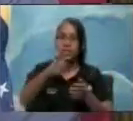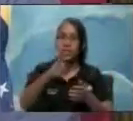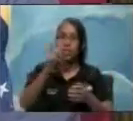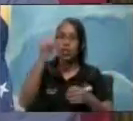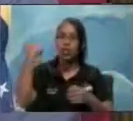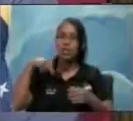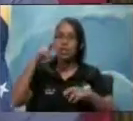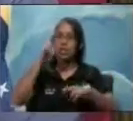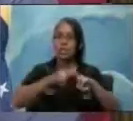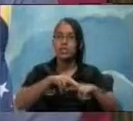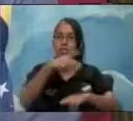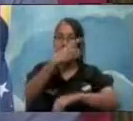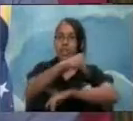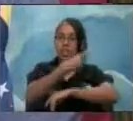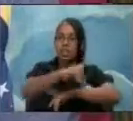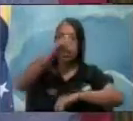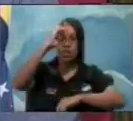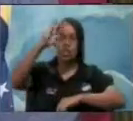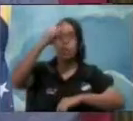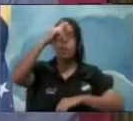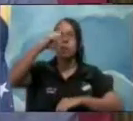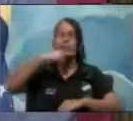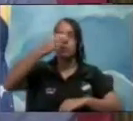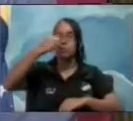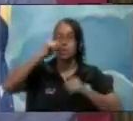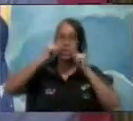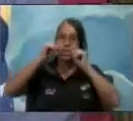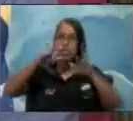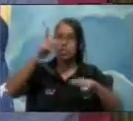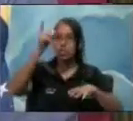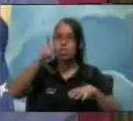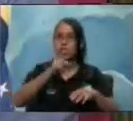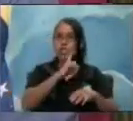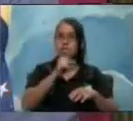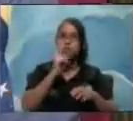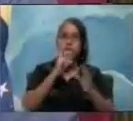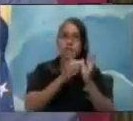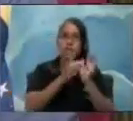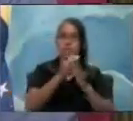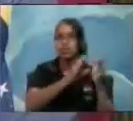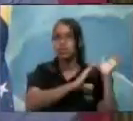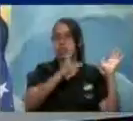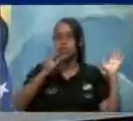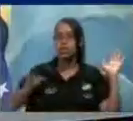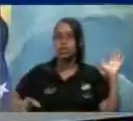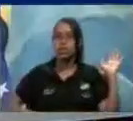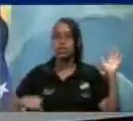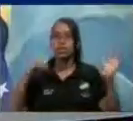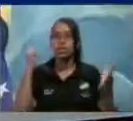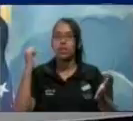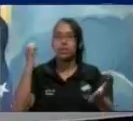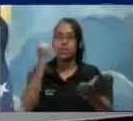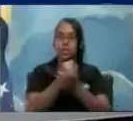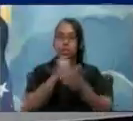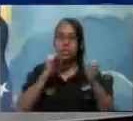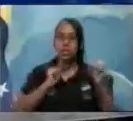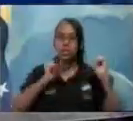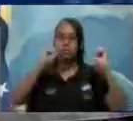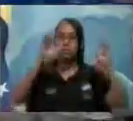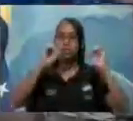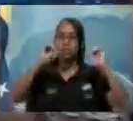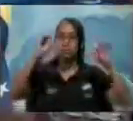sentados a la diestra de Dios. Aleluya. Bendito sea el nombre del Señor. Gloria a Dios. Gloria a